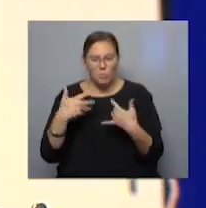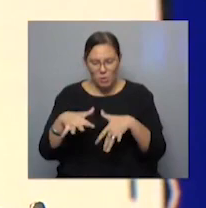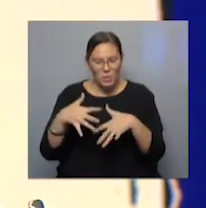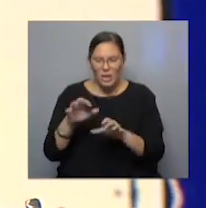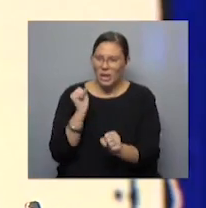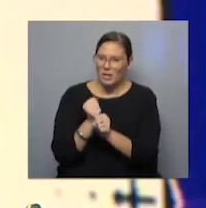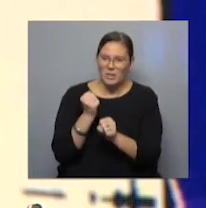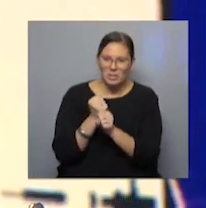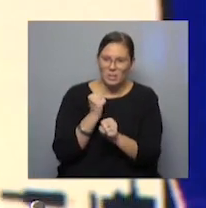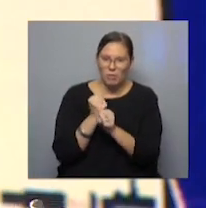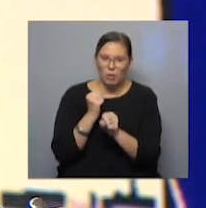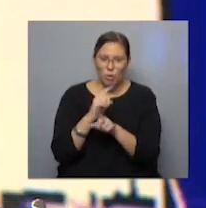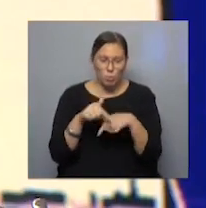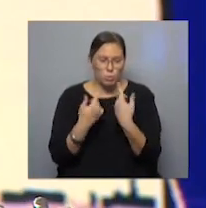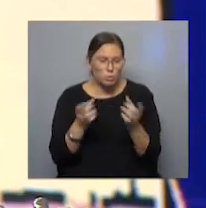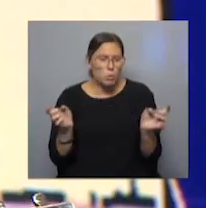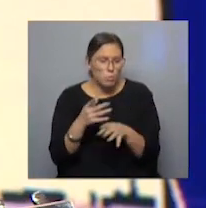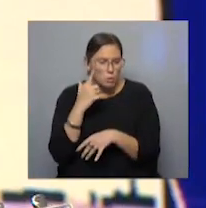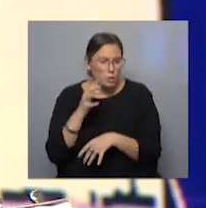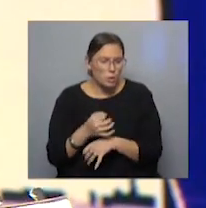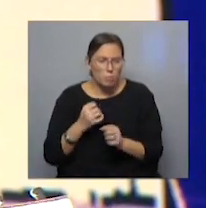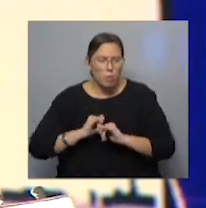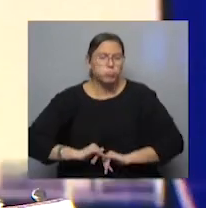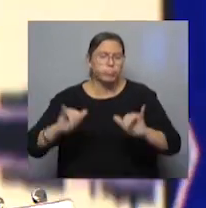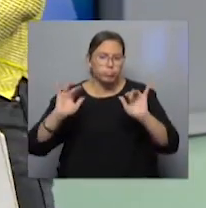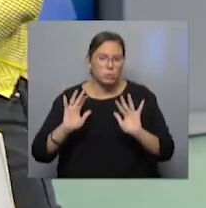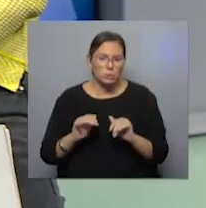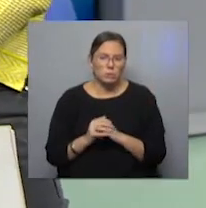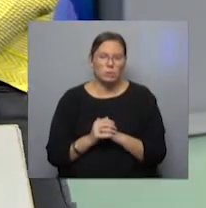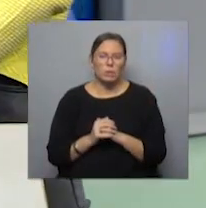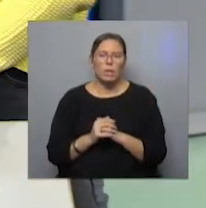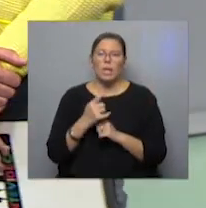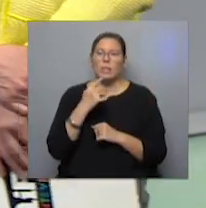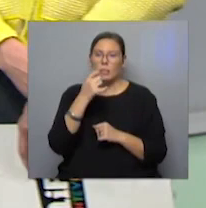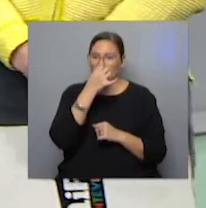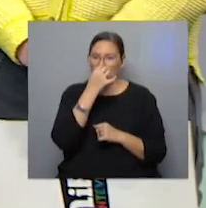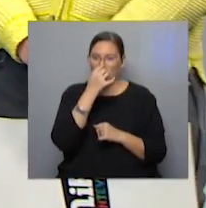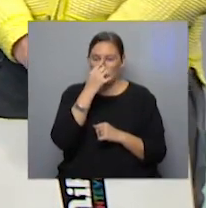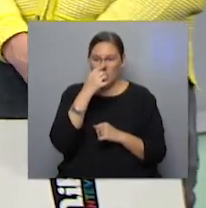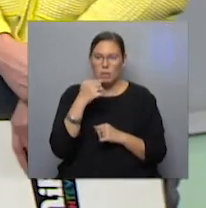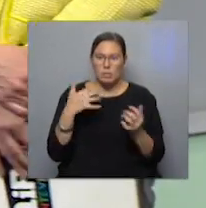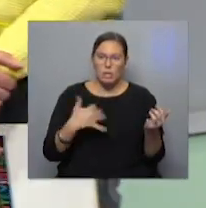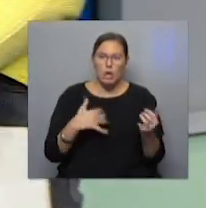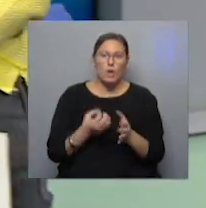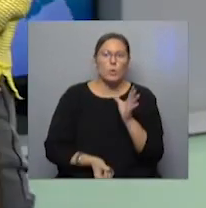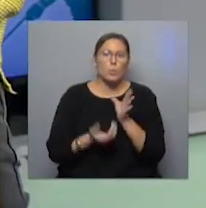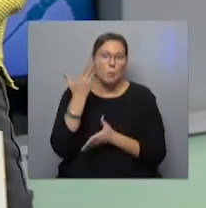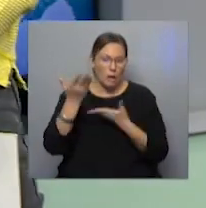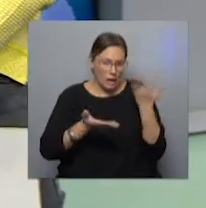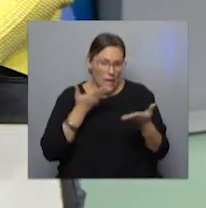trabajo y sacarlo cuando nos parece que está pronto y no antes. Y bueno, dicen que van a estar tocando nuevas